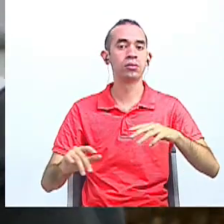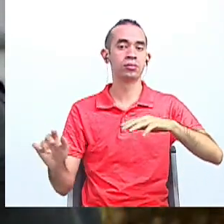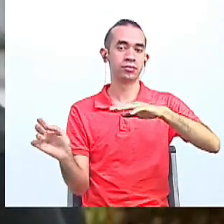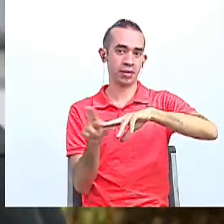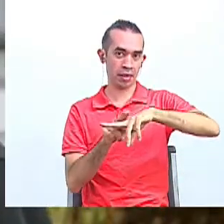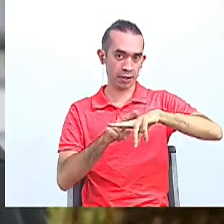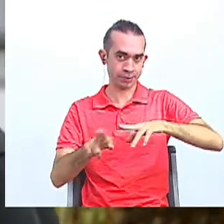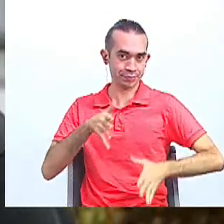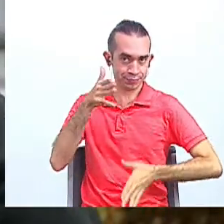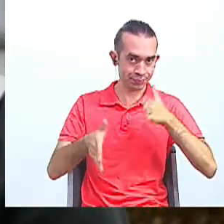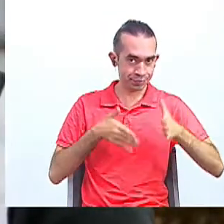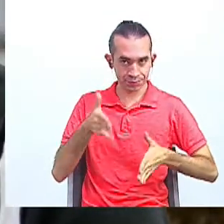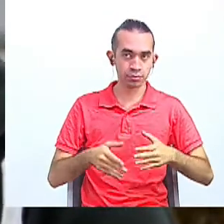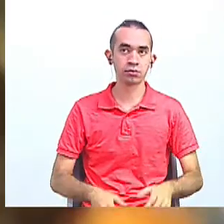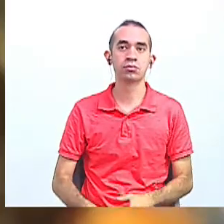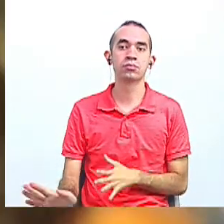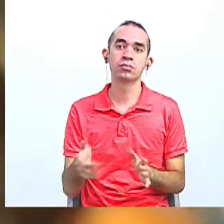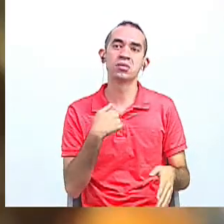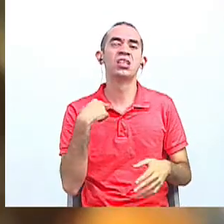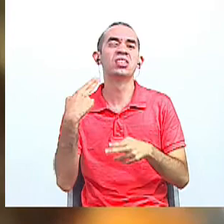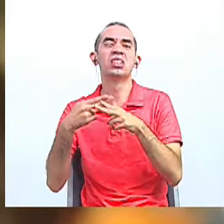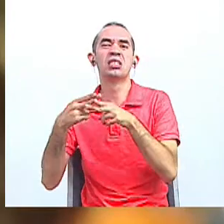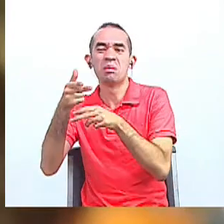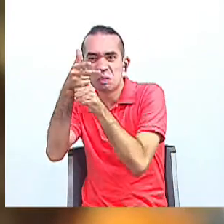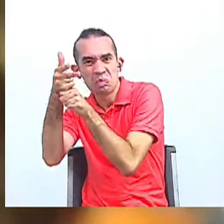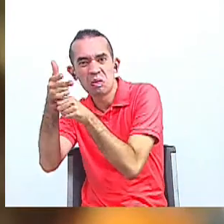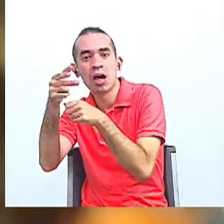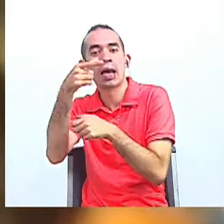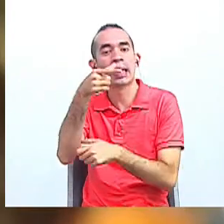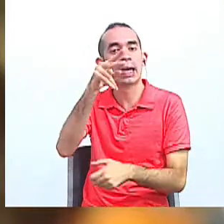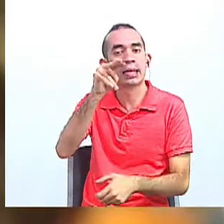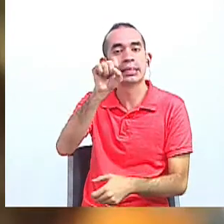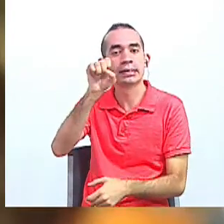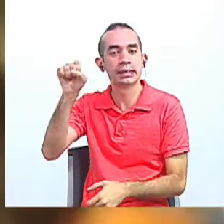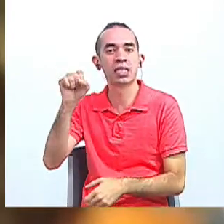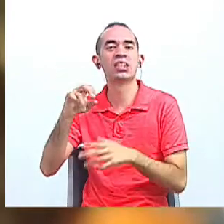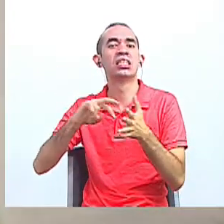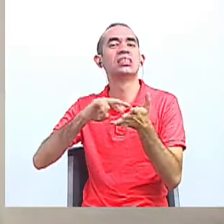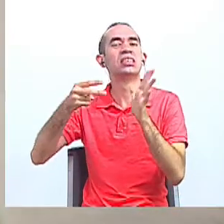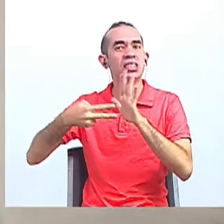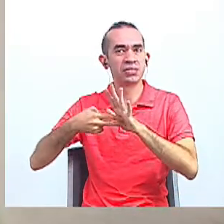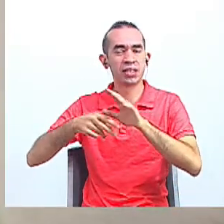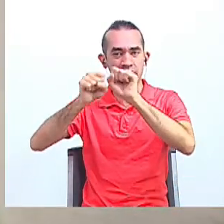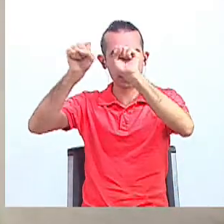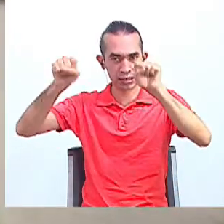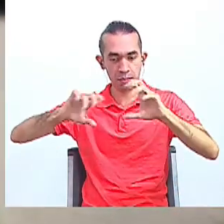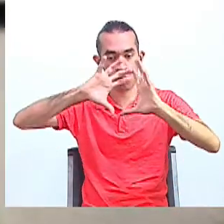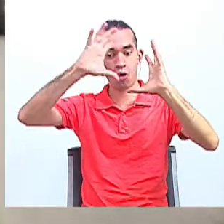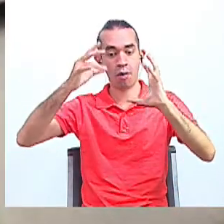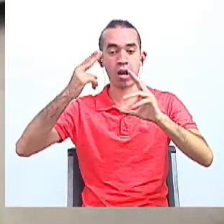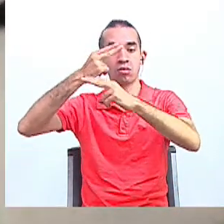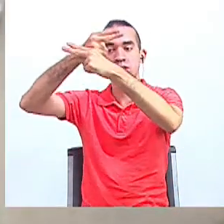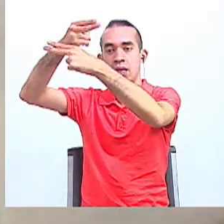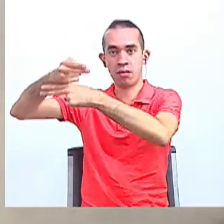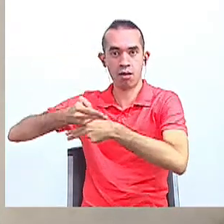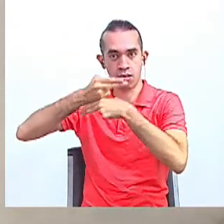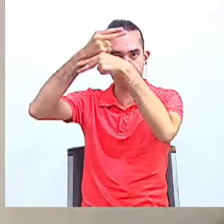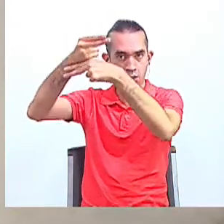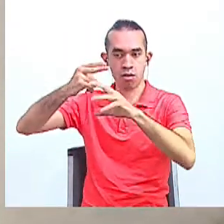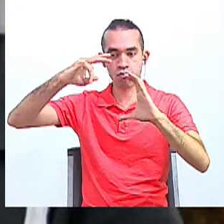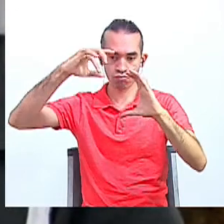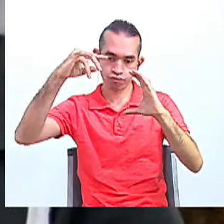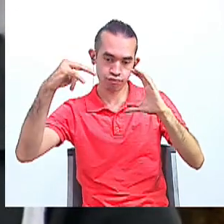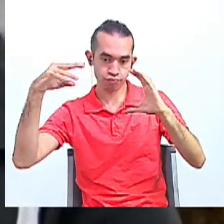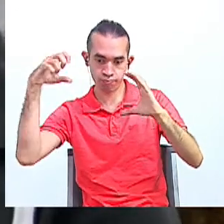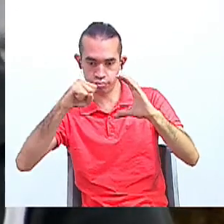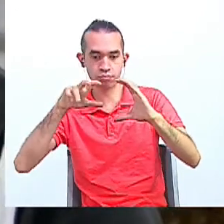El nombre es GNSS, que es un sistema global de navegación por satélite. Se encarga de recibir información de